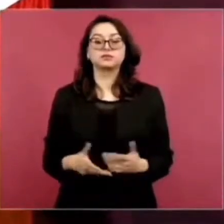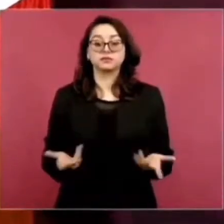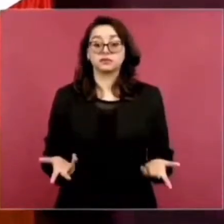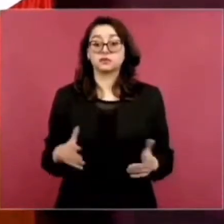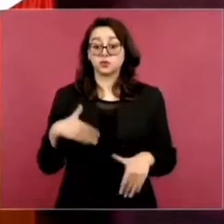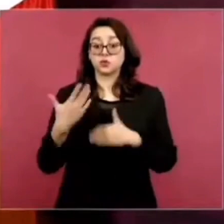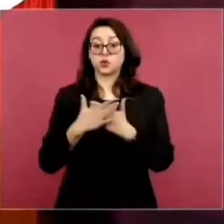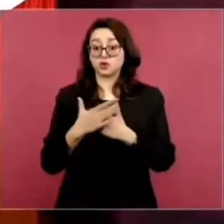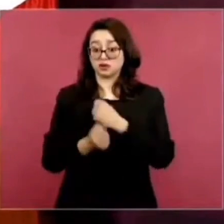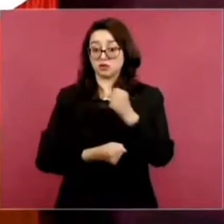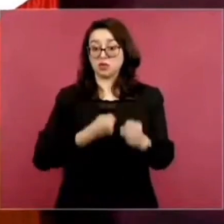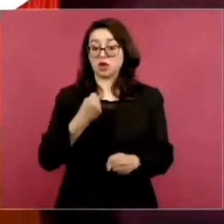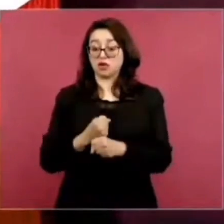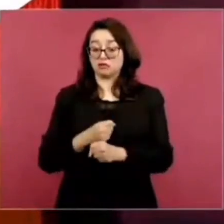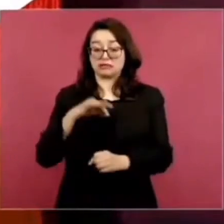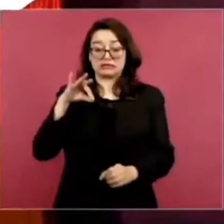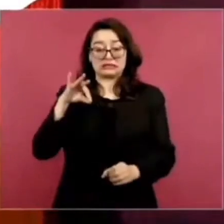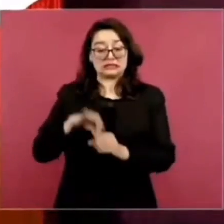importantísimas,